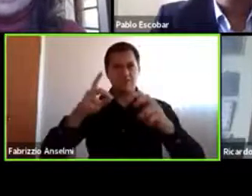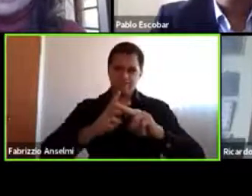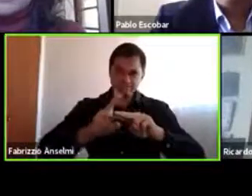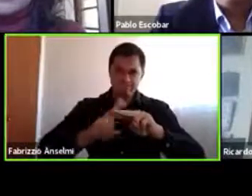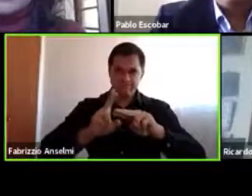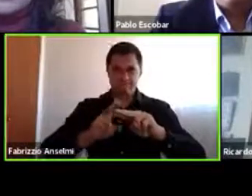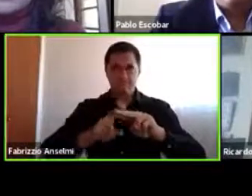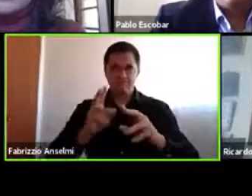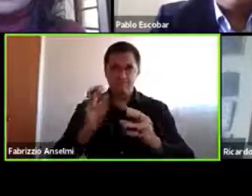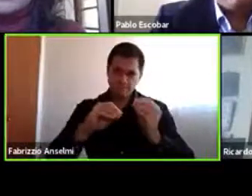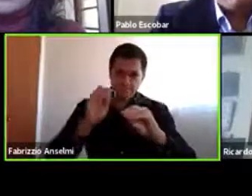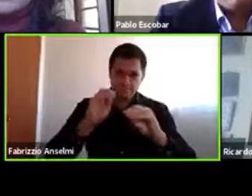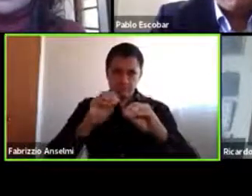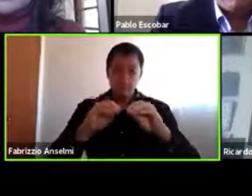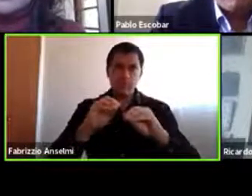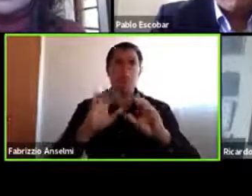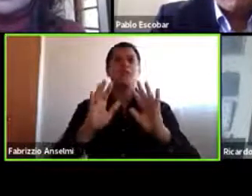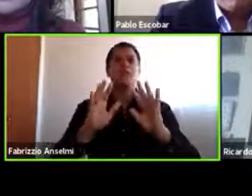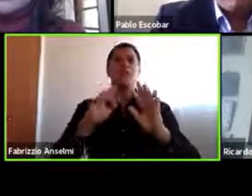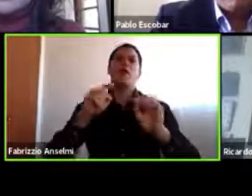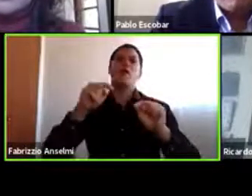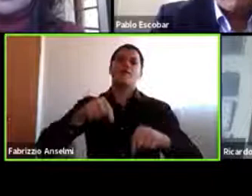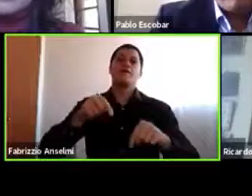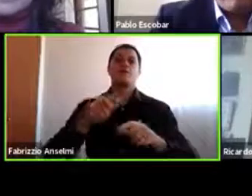la versión en castellano.